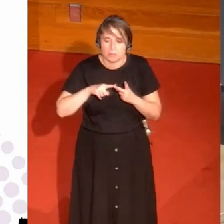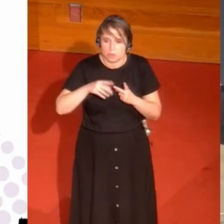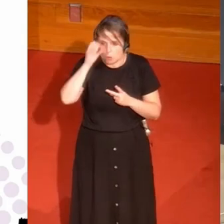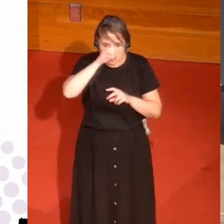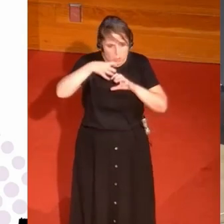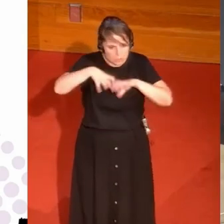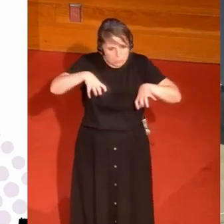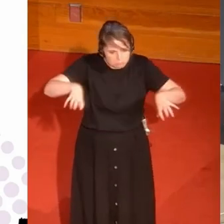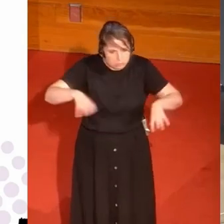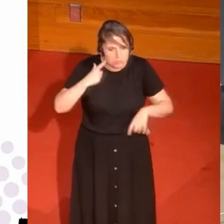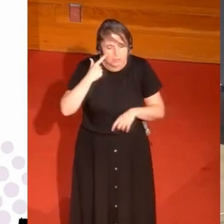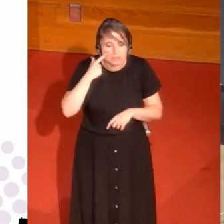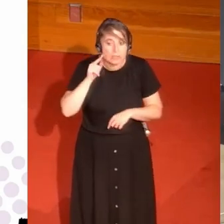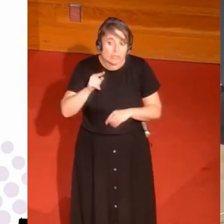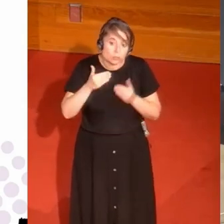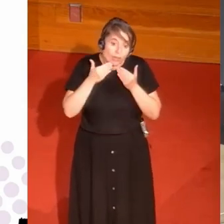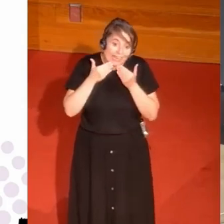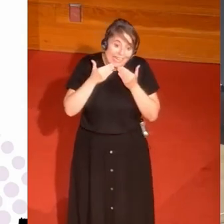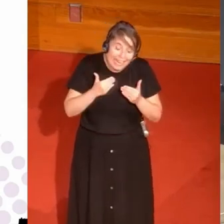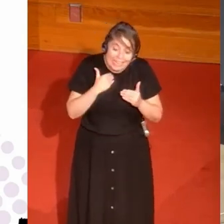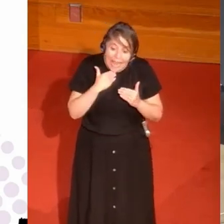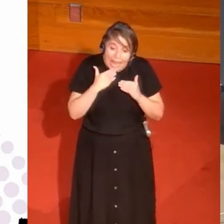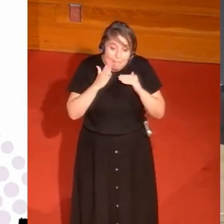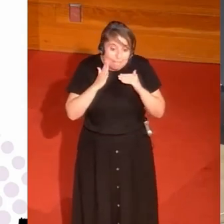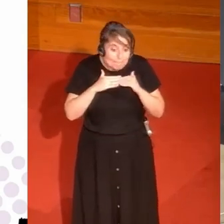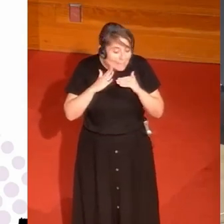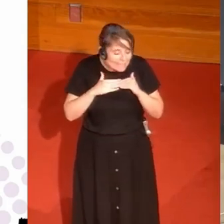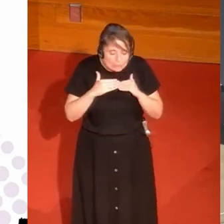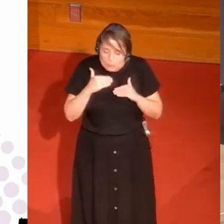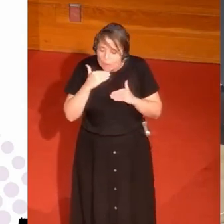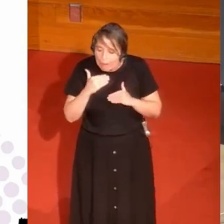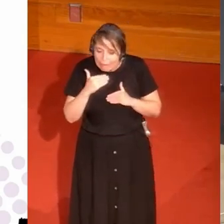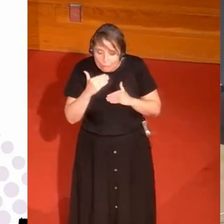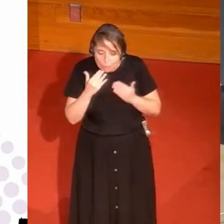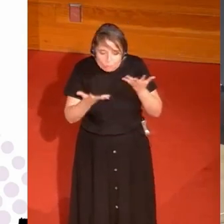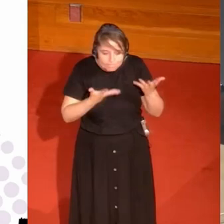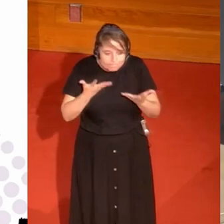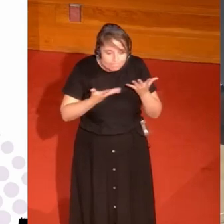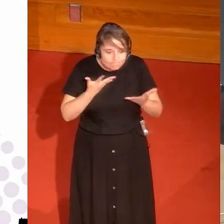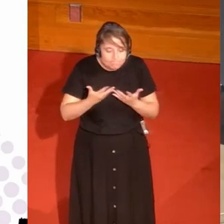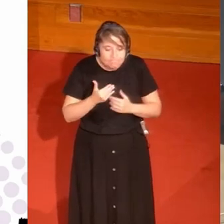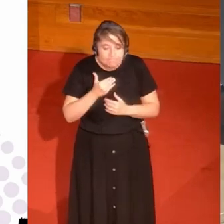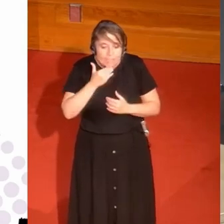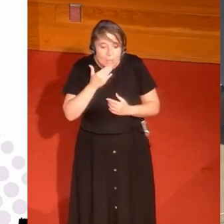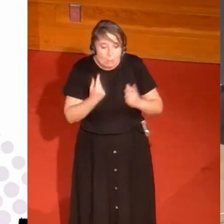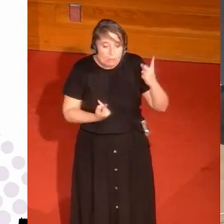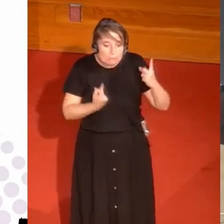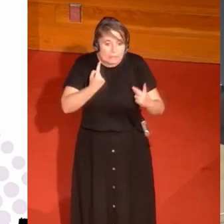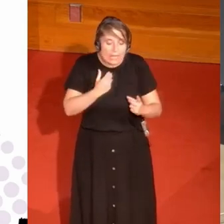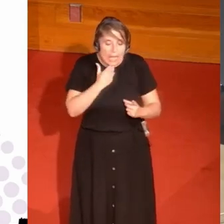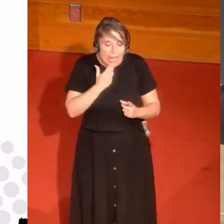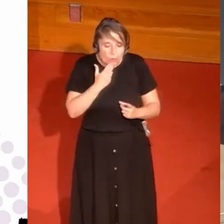y Y eso S se agradece que por lo menos eh ha habido con una cierta